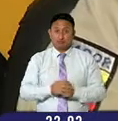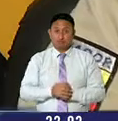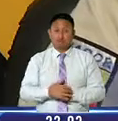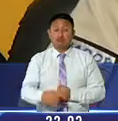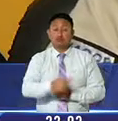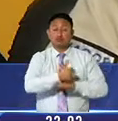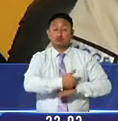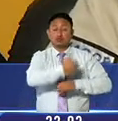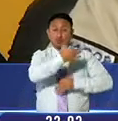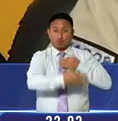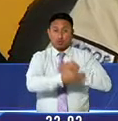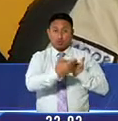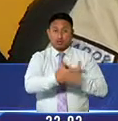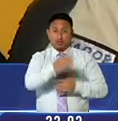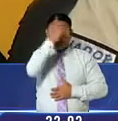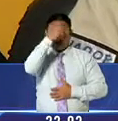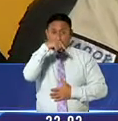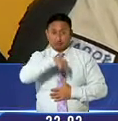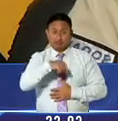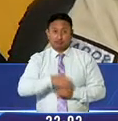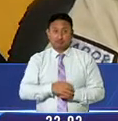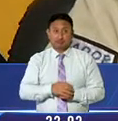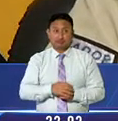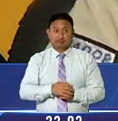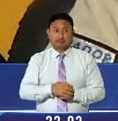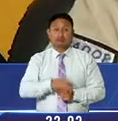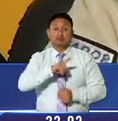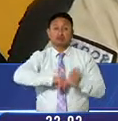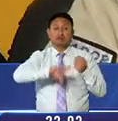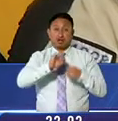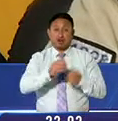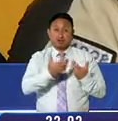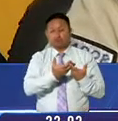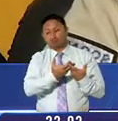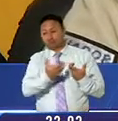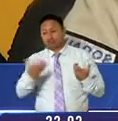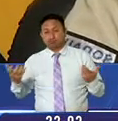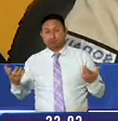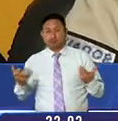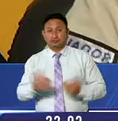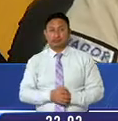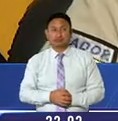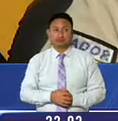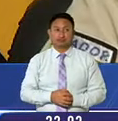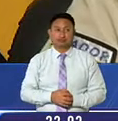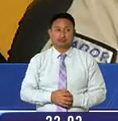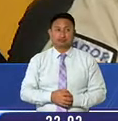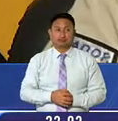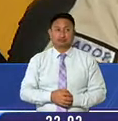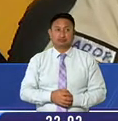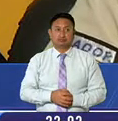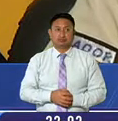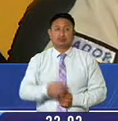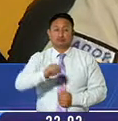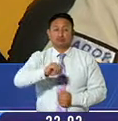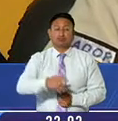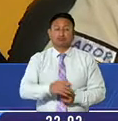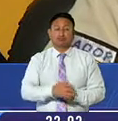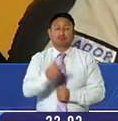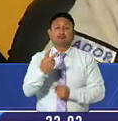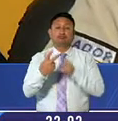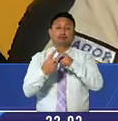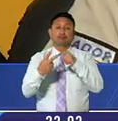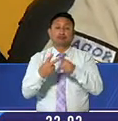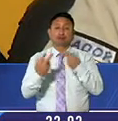los jueces han dictaminado ya la separación de los menores. En este caso, prácticamente las dos personas